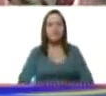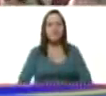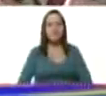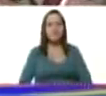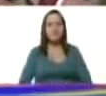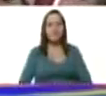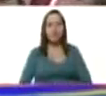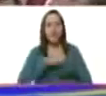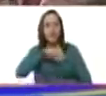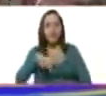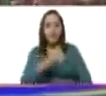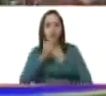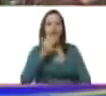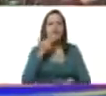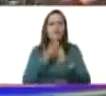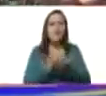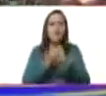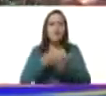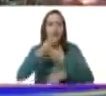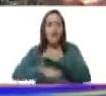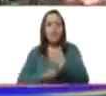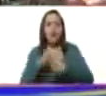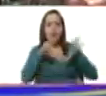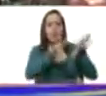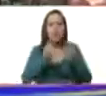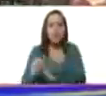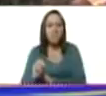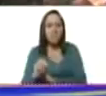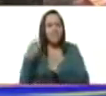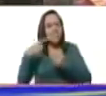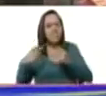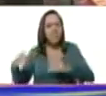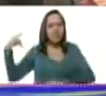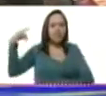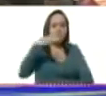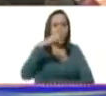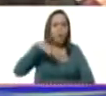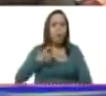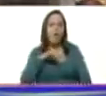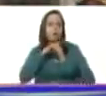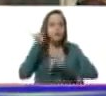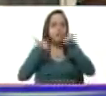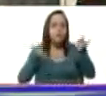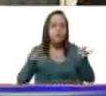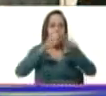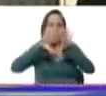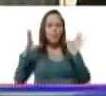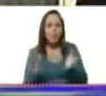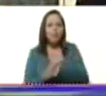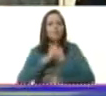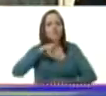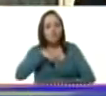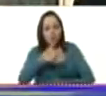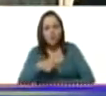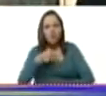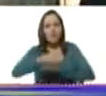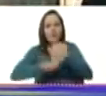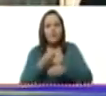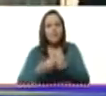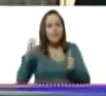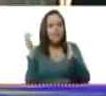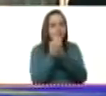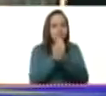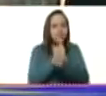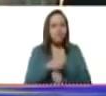Nos hemos planteado llegar a 80 aeronaves para viajar por el mundo y lo vamos a lograr. Lo vamos a